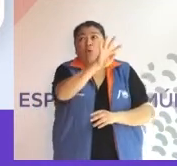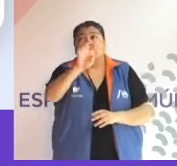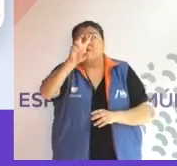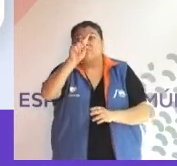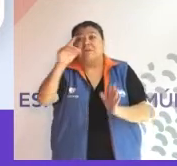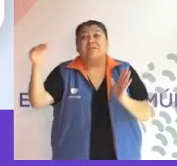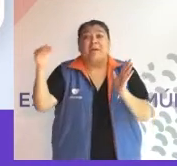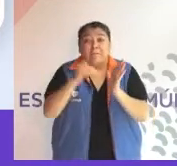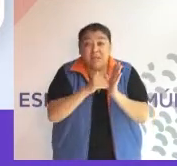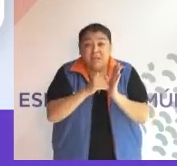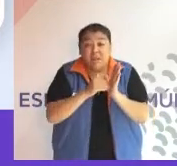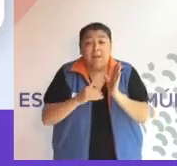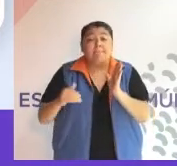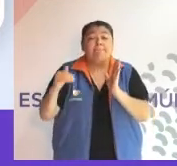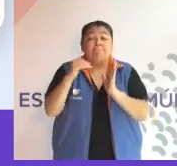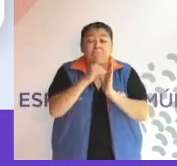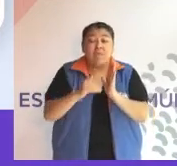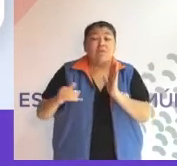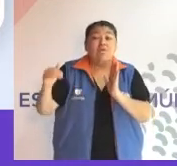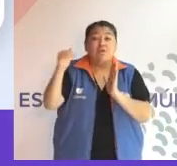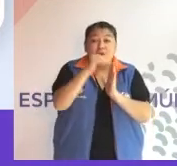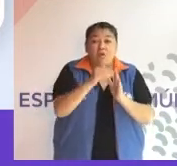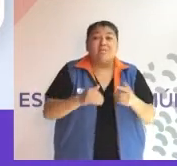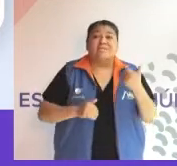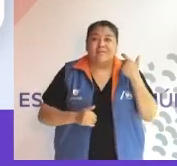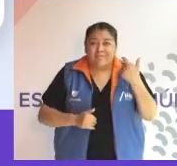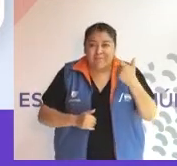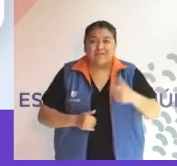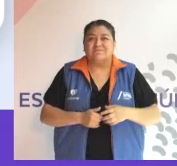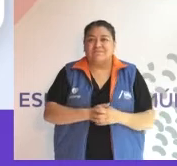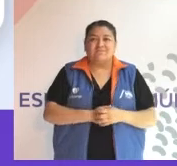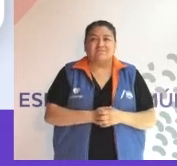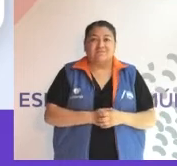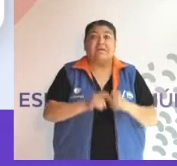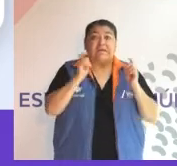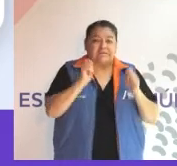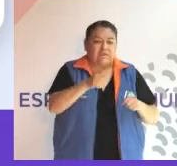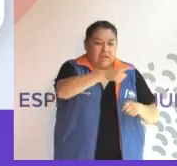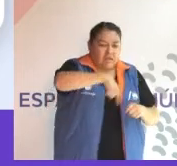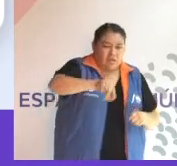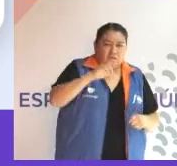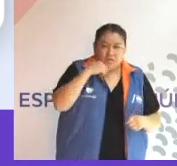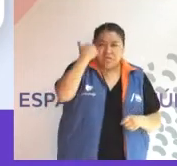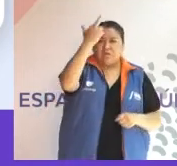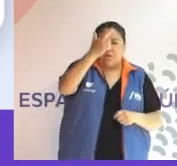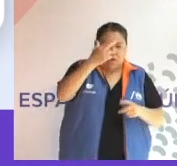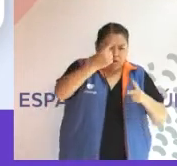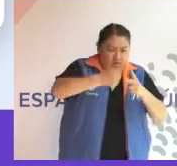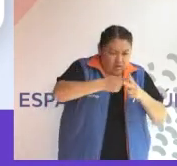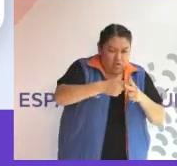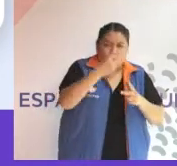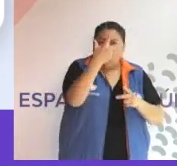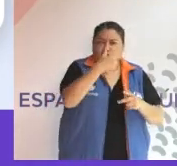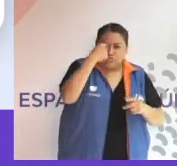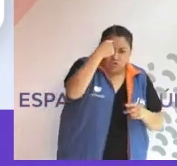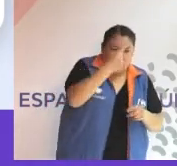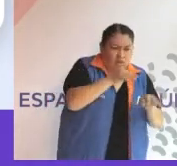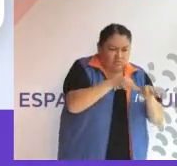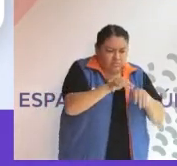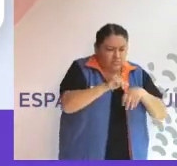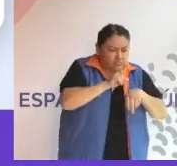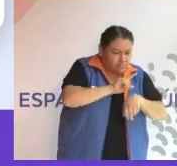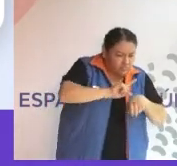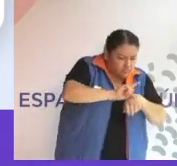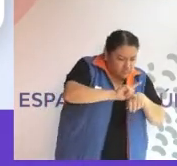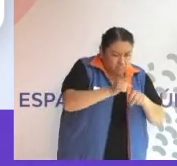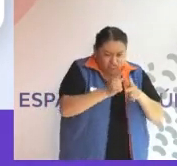430,000 millones de pesos. O sea, estamos calculamos todas las horas de los voluntarios, las juntamos en jornadas de 8 horas. ¿Y